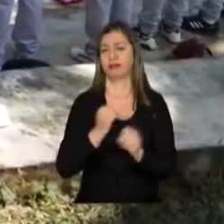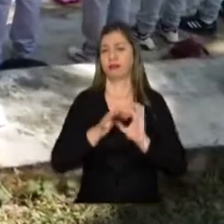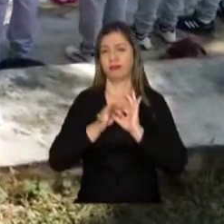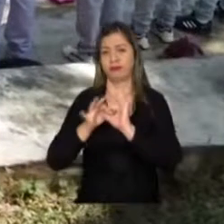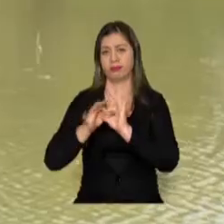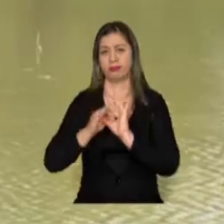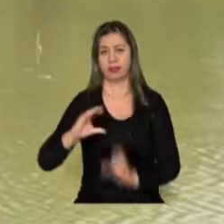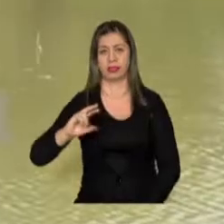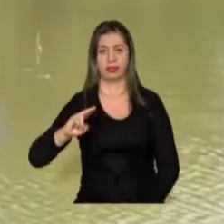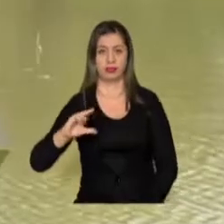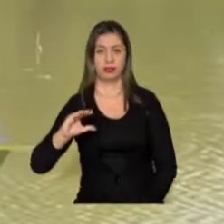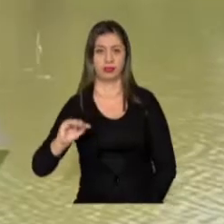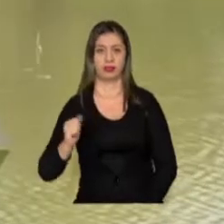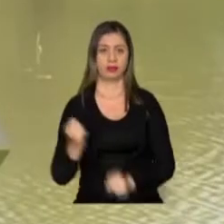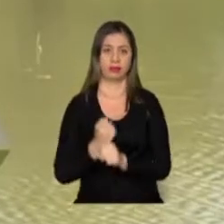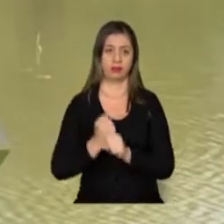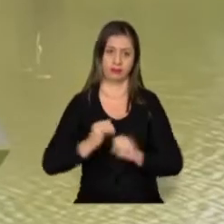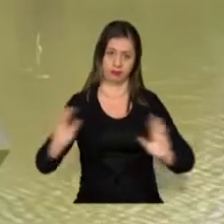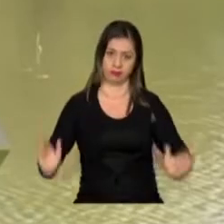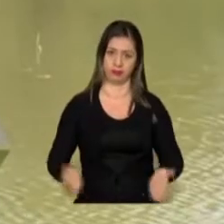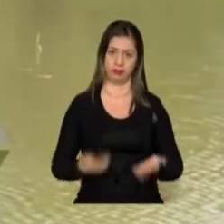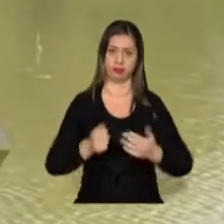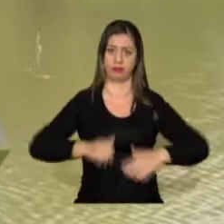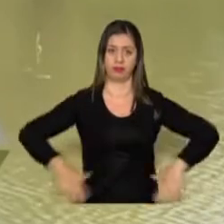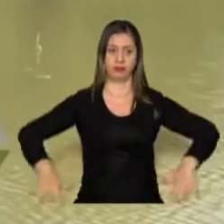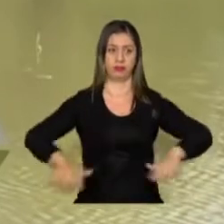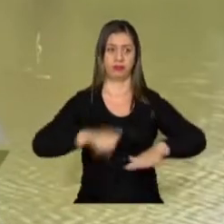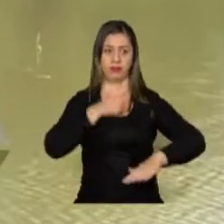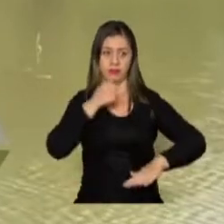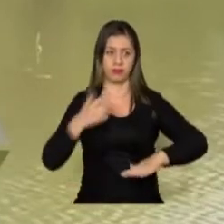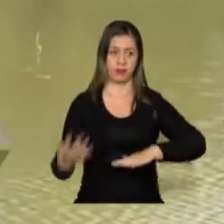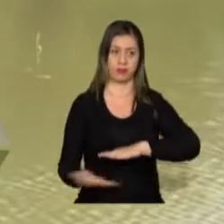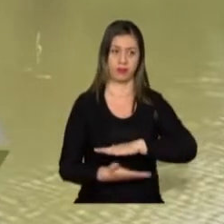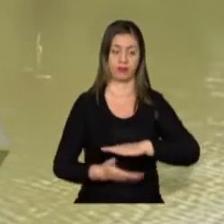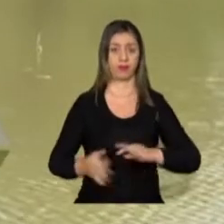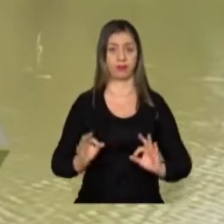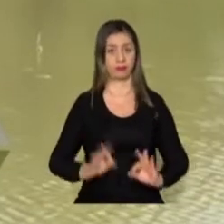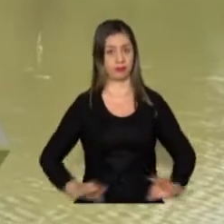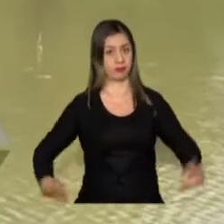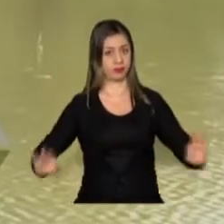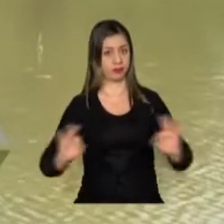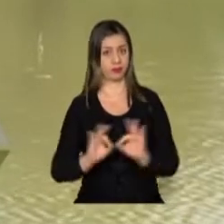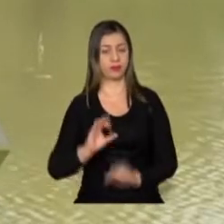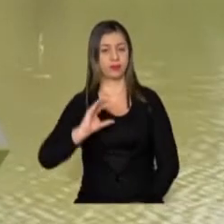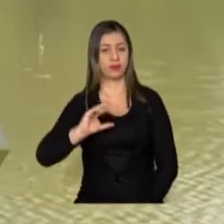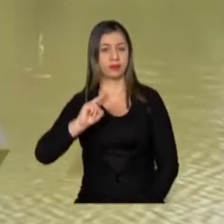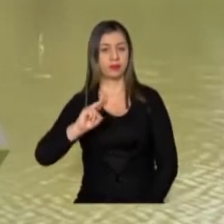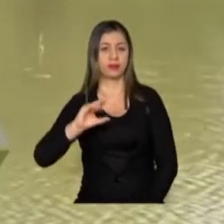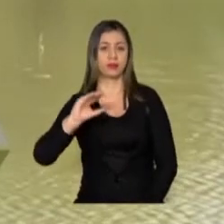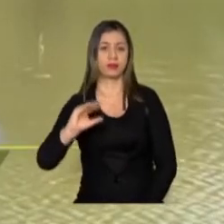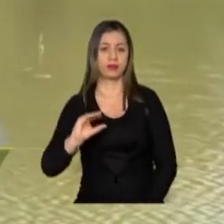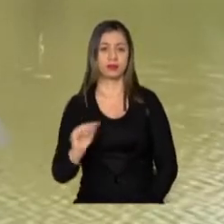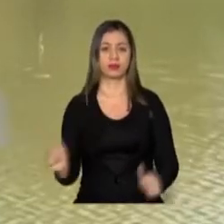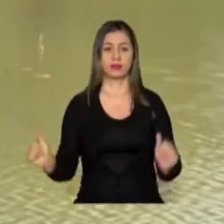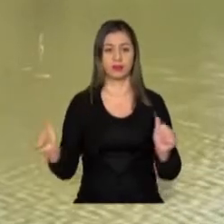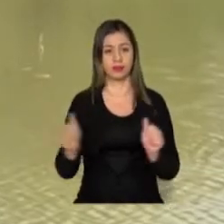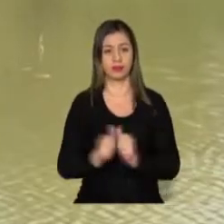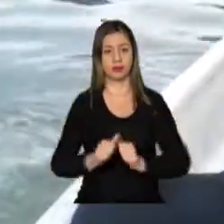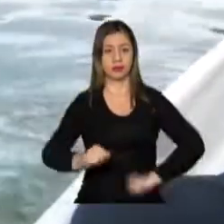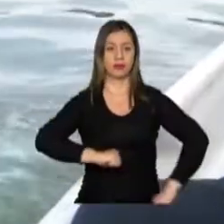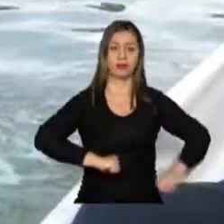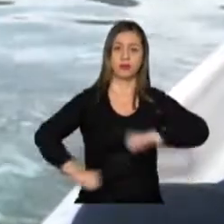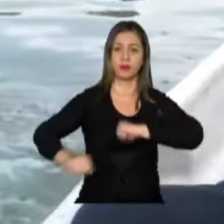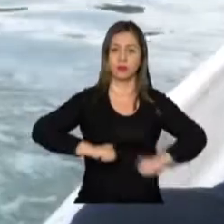este humedal. Importante porque en la CBC y con los